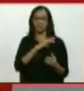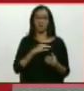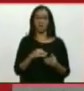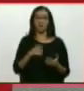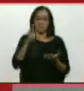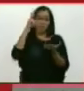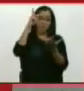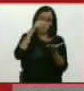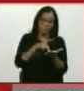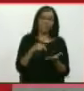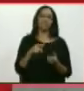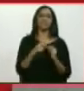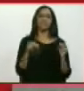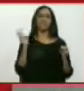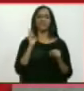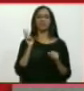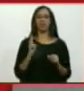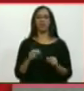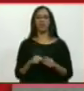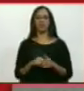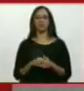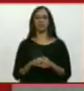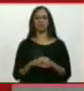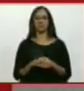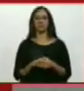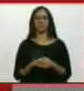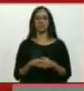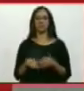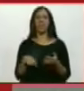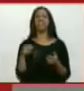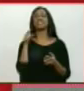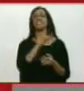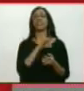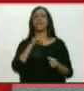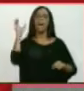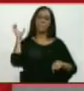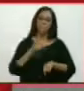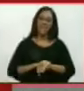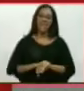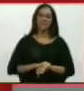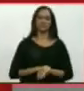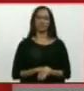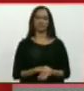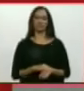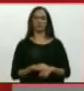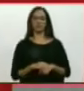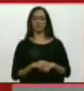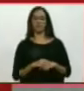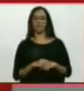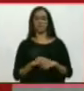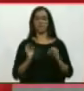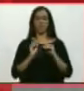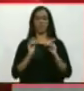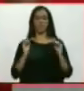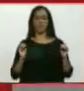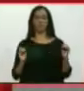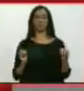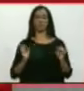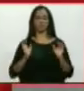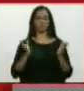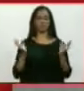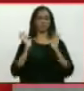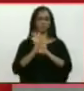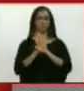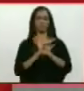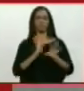pisa tierra venezolana de regreso, ese señor hay que meterlo preso. y convocar una gran manifestación del pueblo a